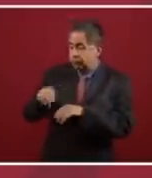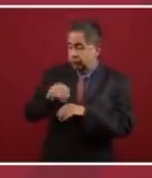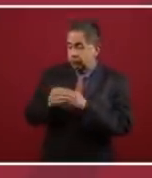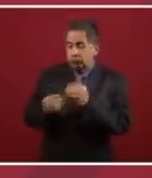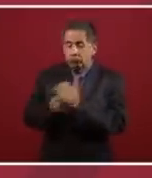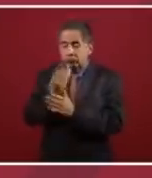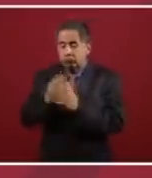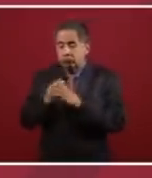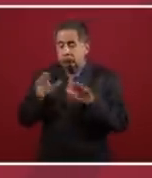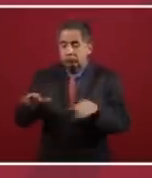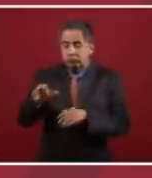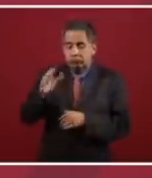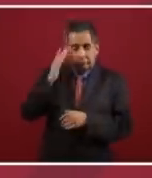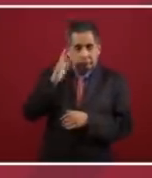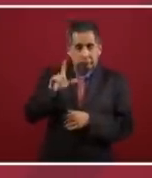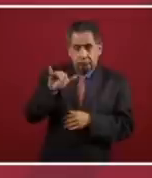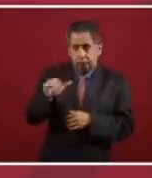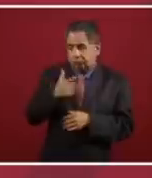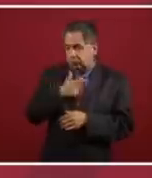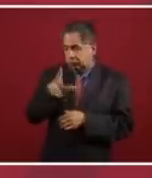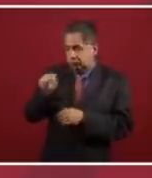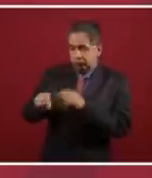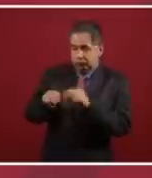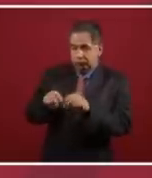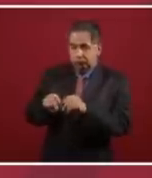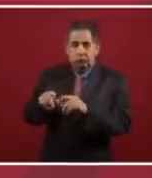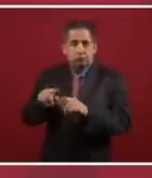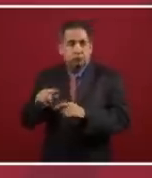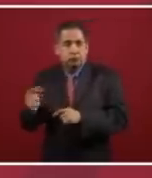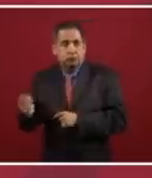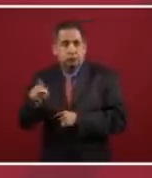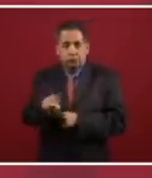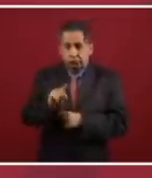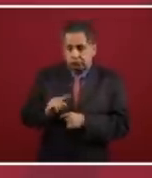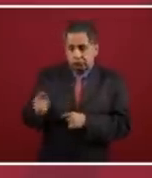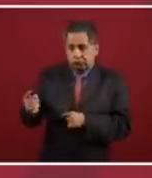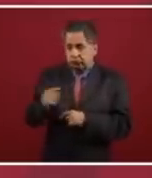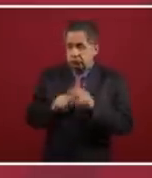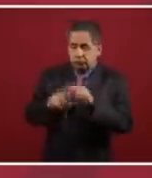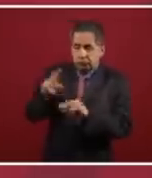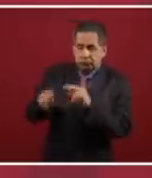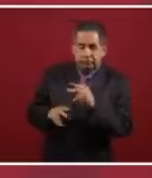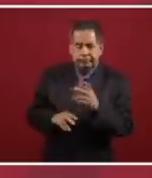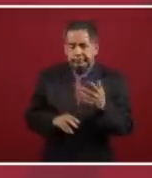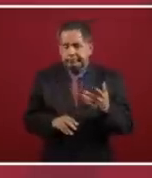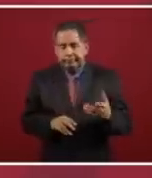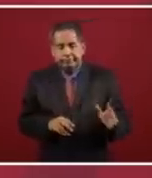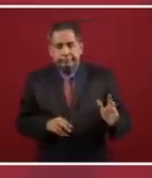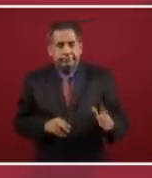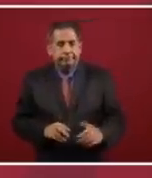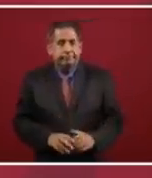posibilidad de que actuaran, alternaran estos aeropuertos.